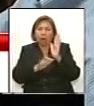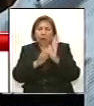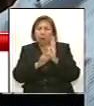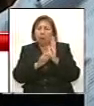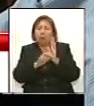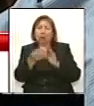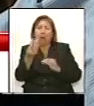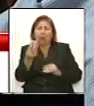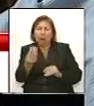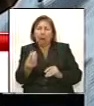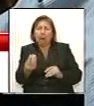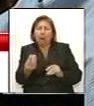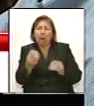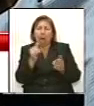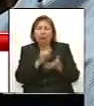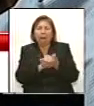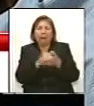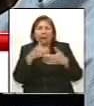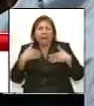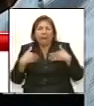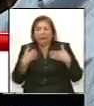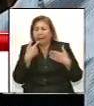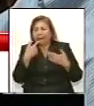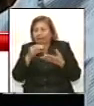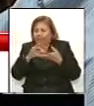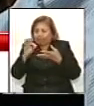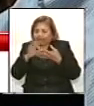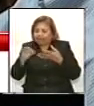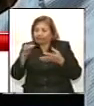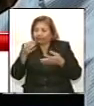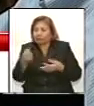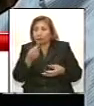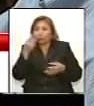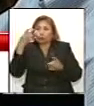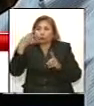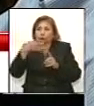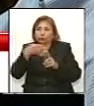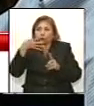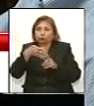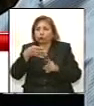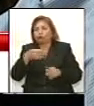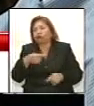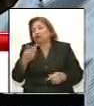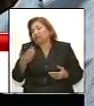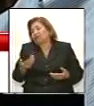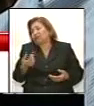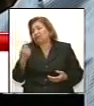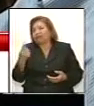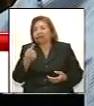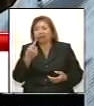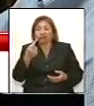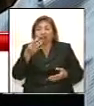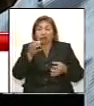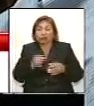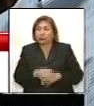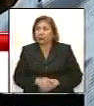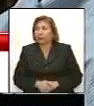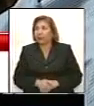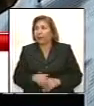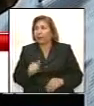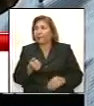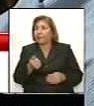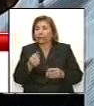poco en este caso lo que solamente podría clasificarse como solo acoso, porque mayormente está ligado en este caso a